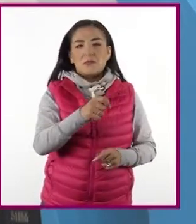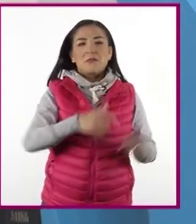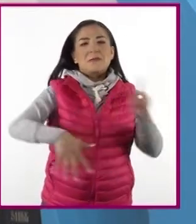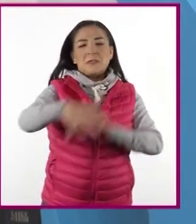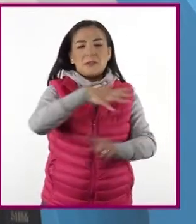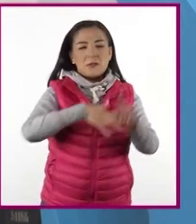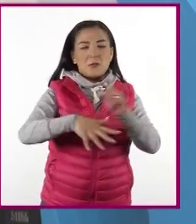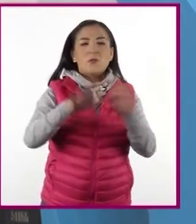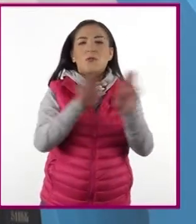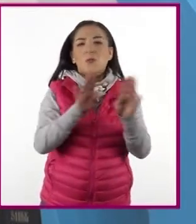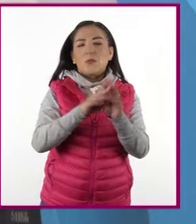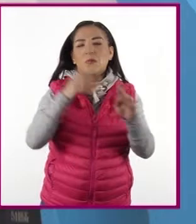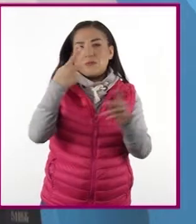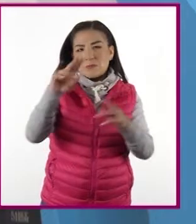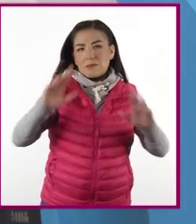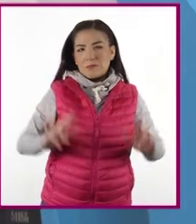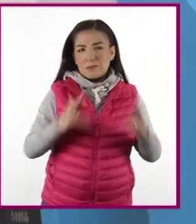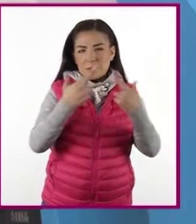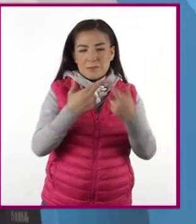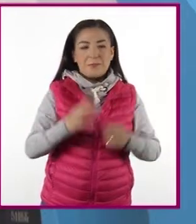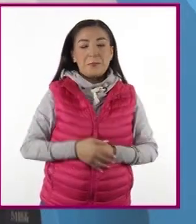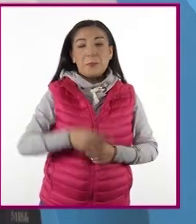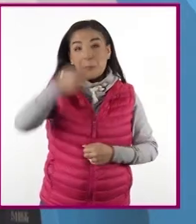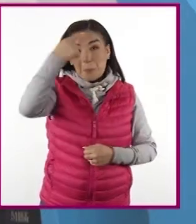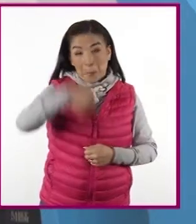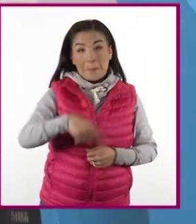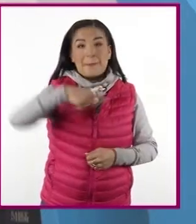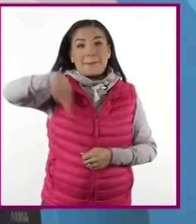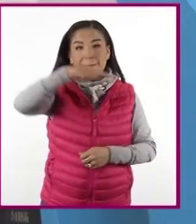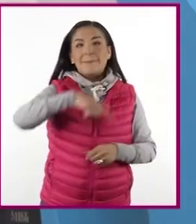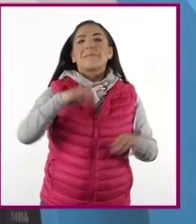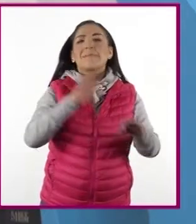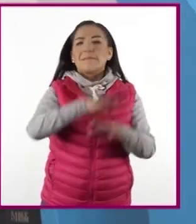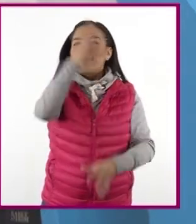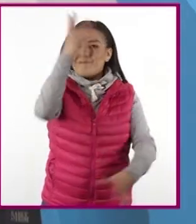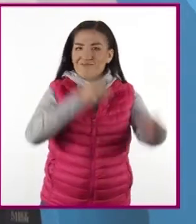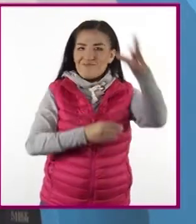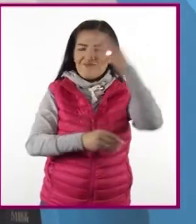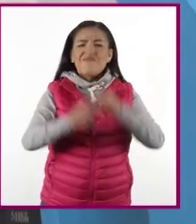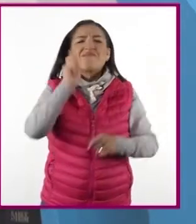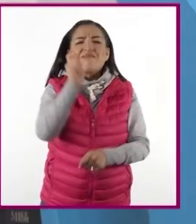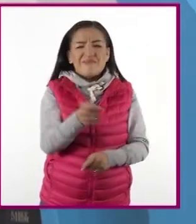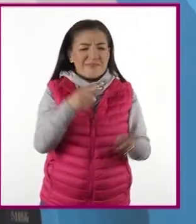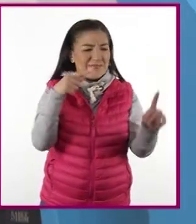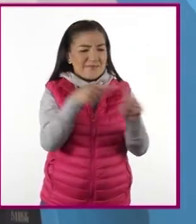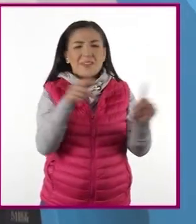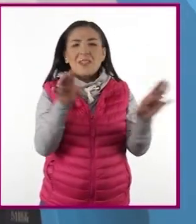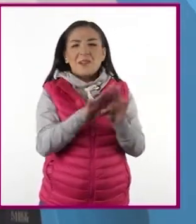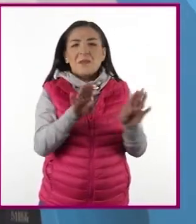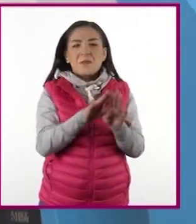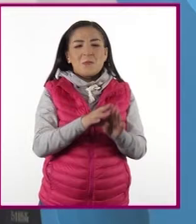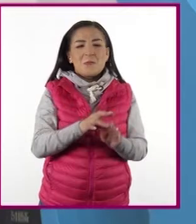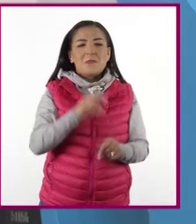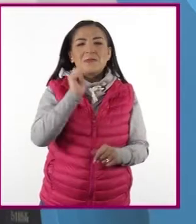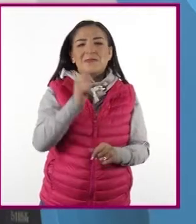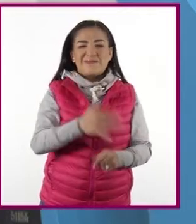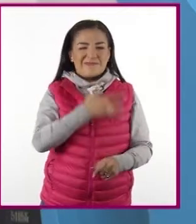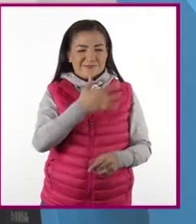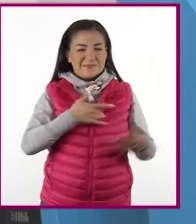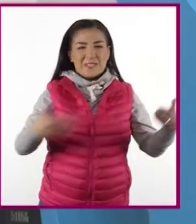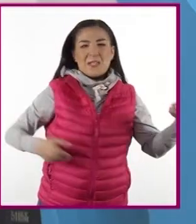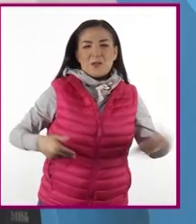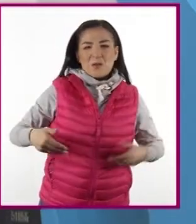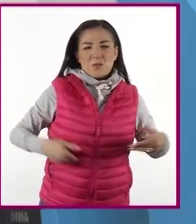secular. Ahora, para nutrir más nuestro conocimiento sobre qué factores influyeron para que se acentuaran la inconformidad y